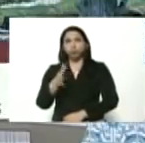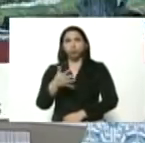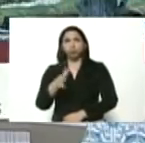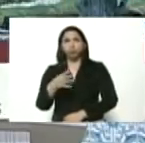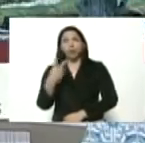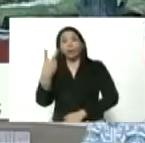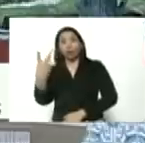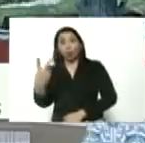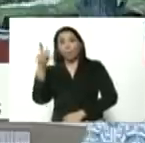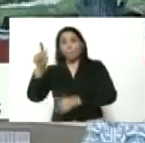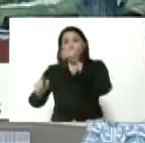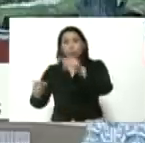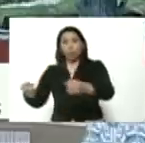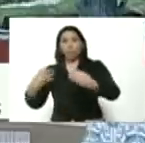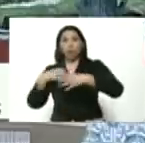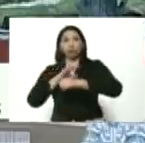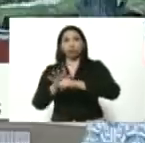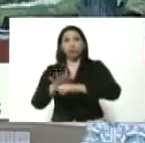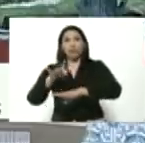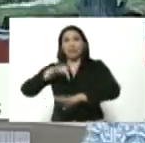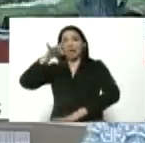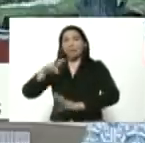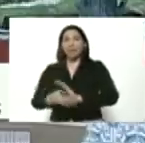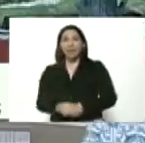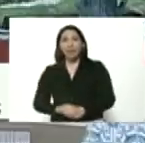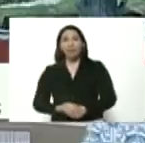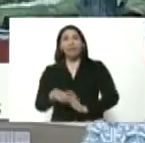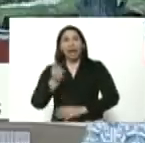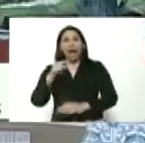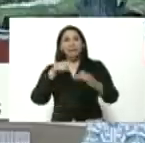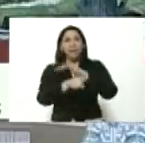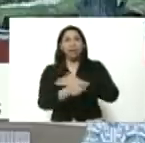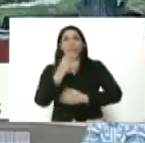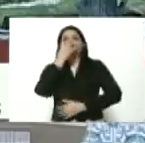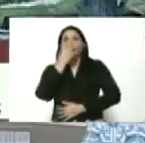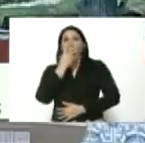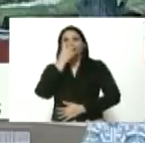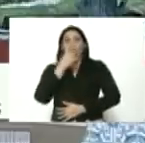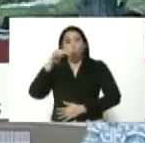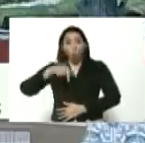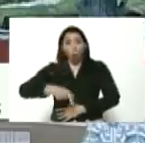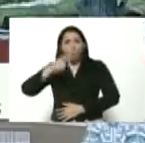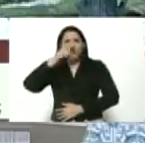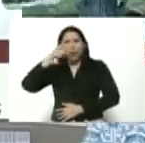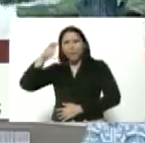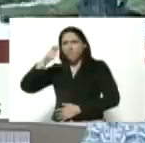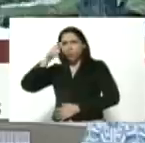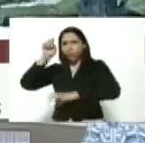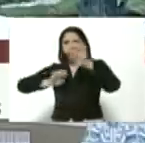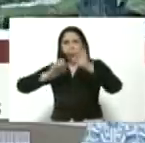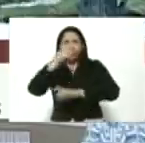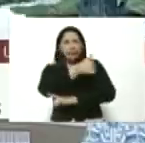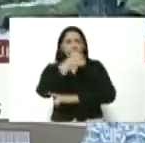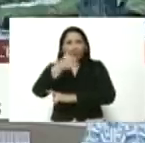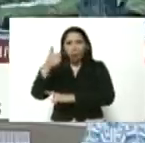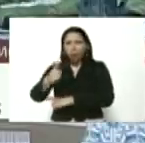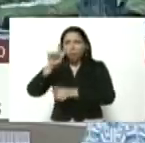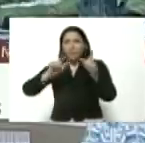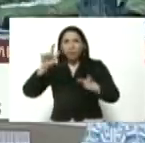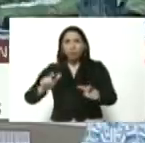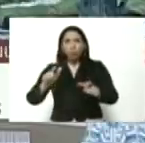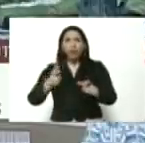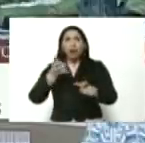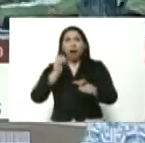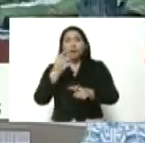respiratoria aguda grave que está en unidad de cuidados intensivos o hicimos seguimiento de cada uno de estos casos en